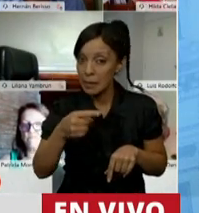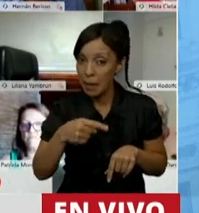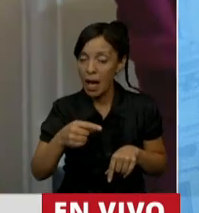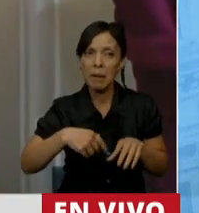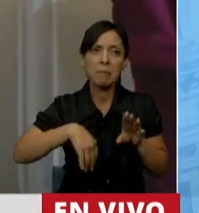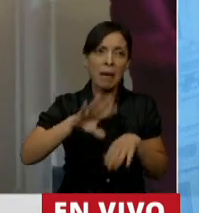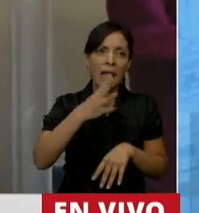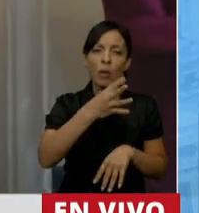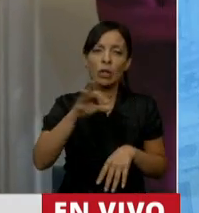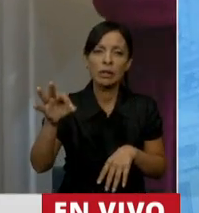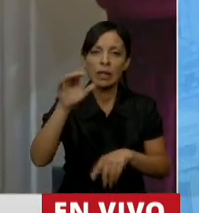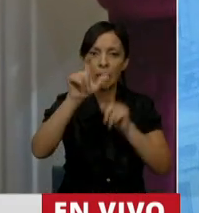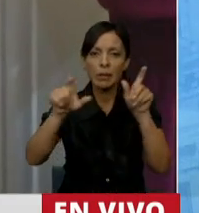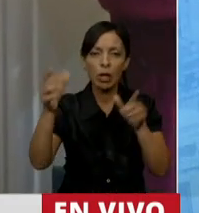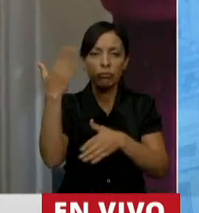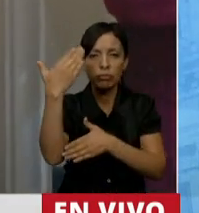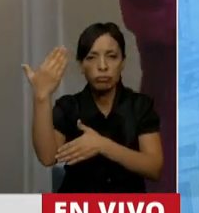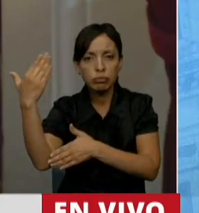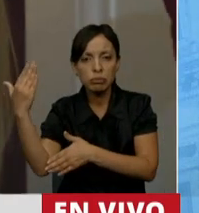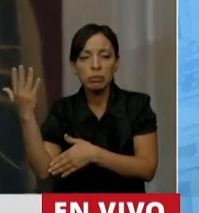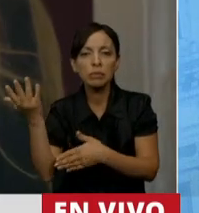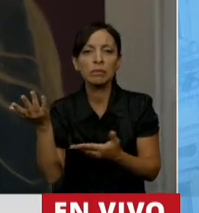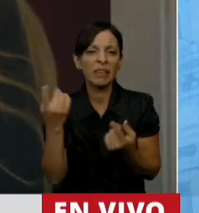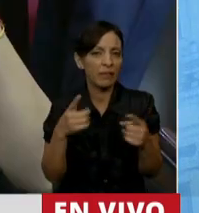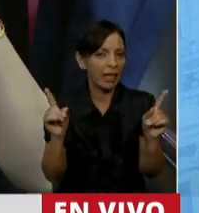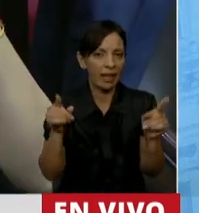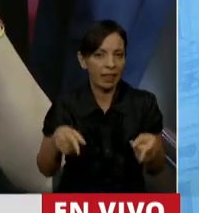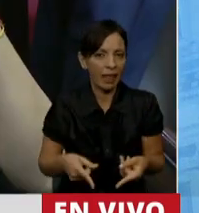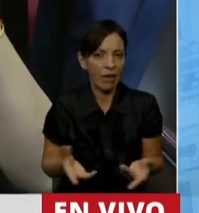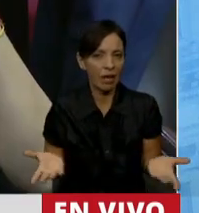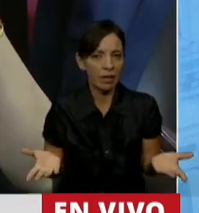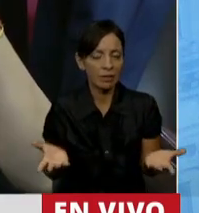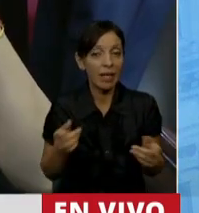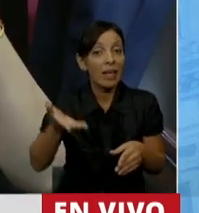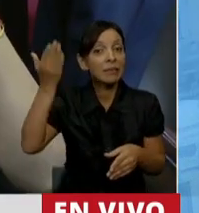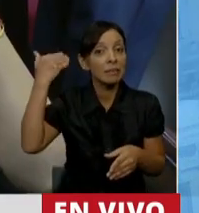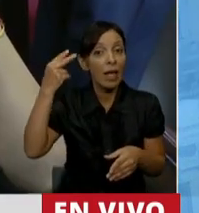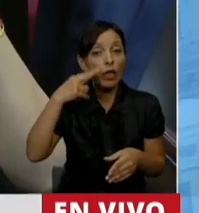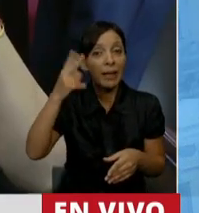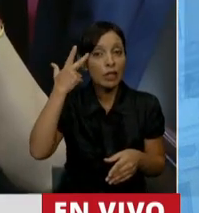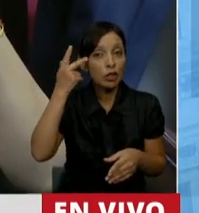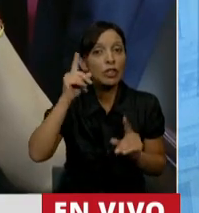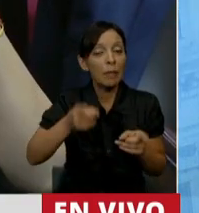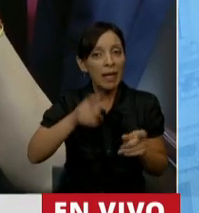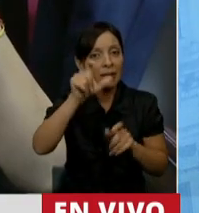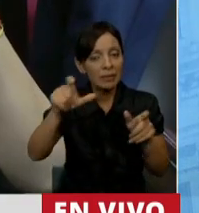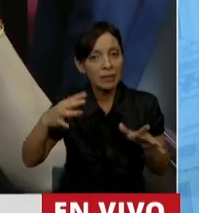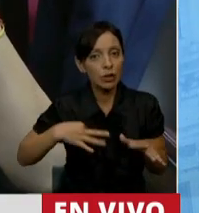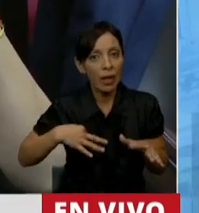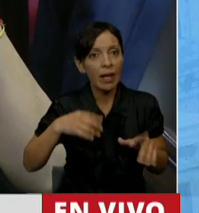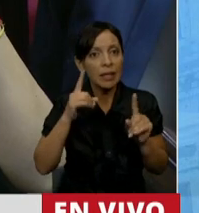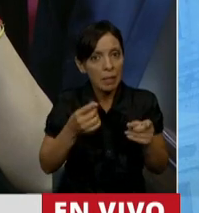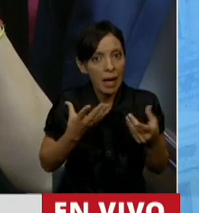400 expositores, y en el cual también la ciudadanía estuvo presente y acompañando.